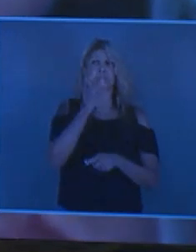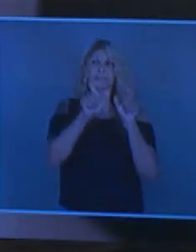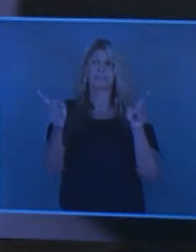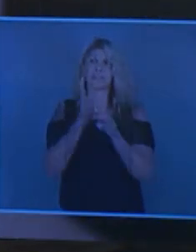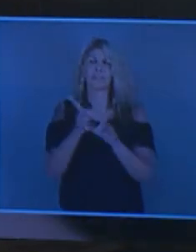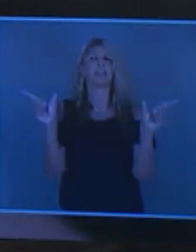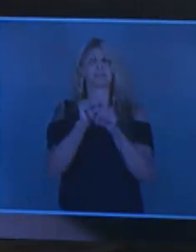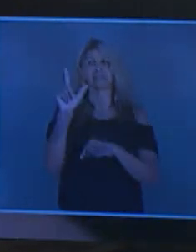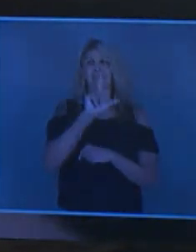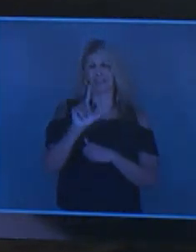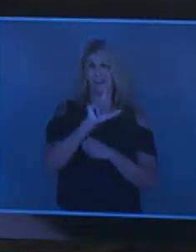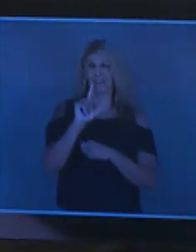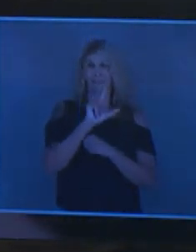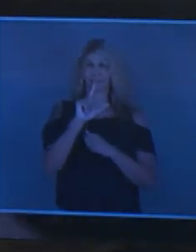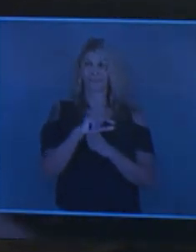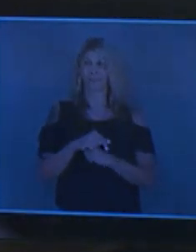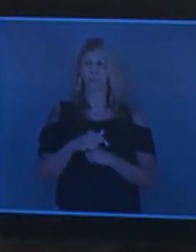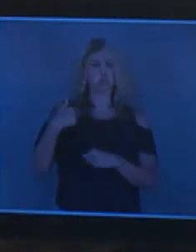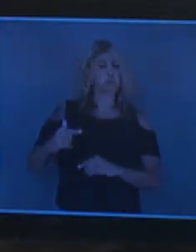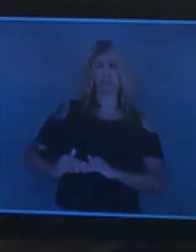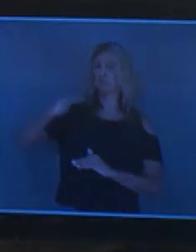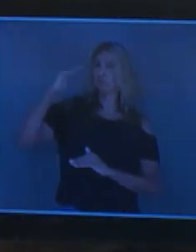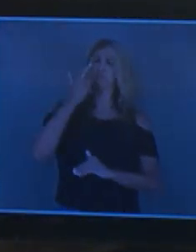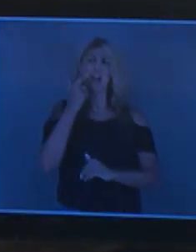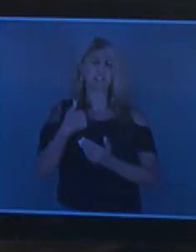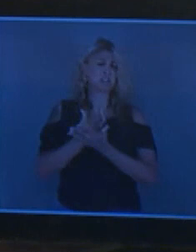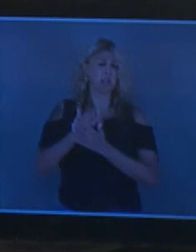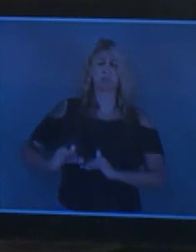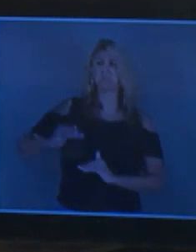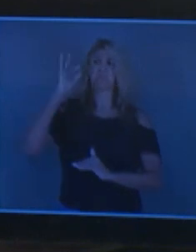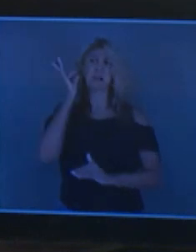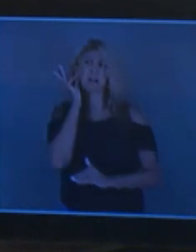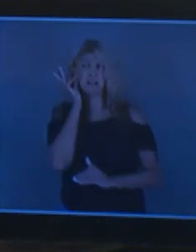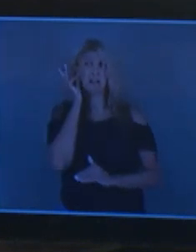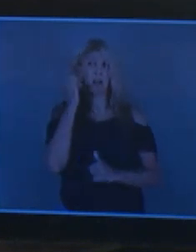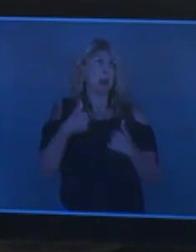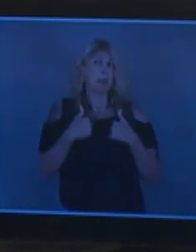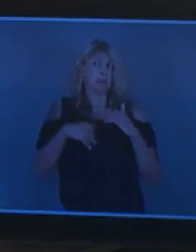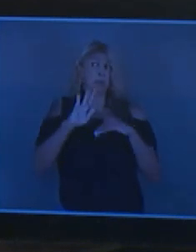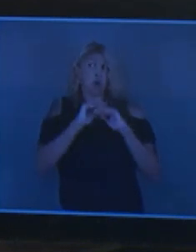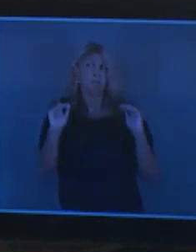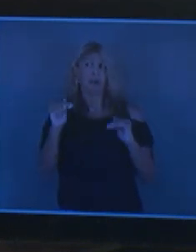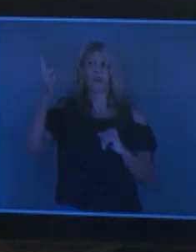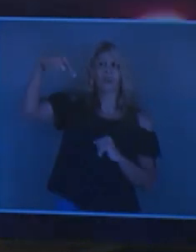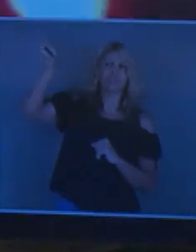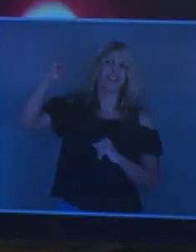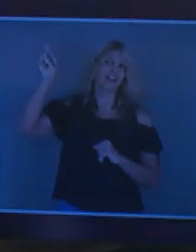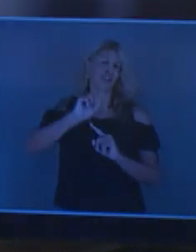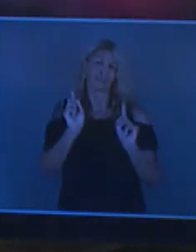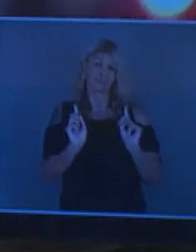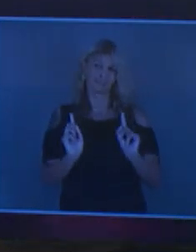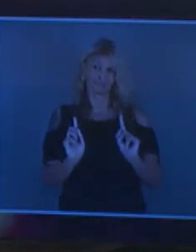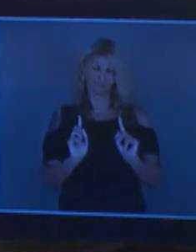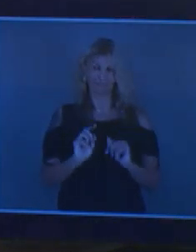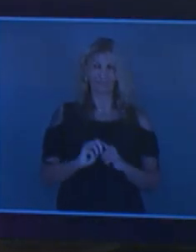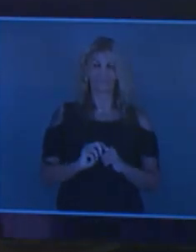trans con conocimiento que no las personas es violentada en muchos sentidos cuando llega a esas